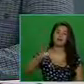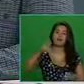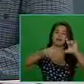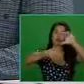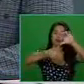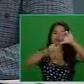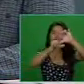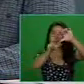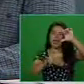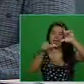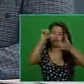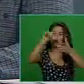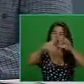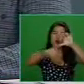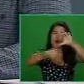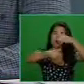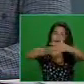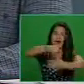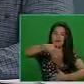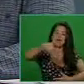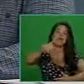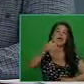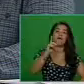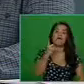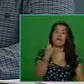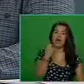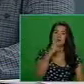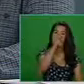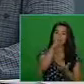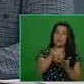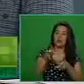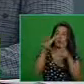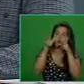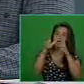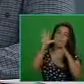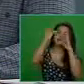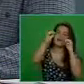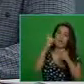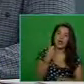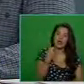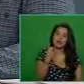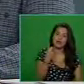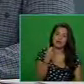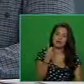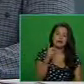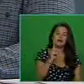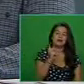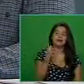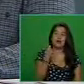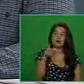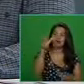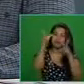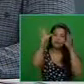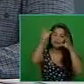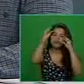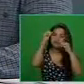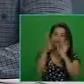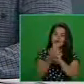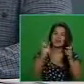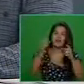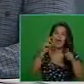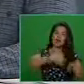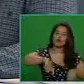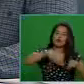Centroamérica, del Caribe, que no han estado de primera mano involucrados en el tema de agricultura familiar, también